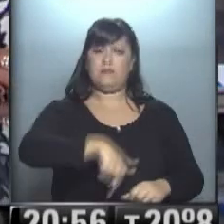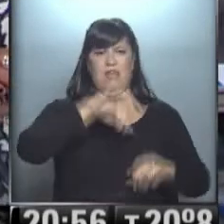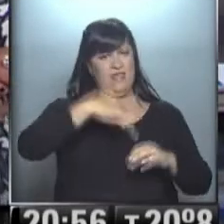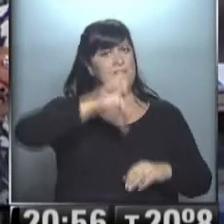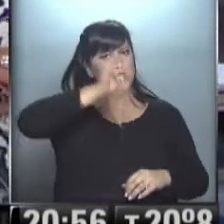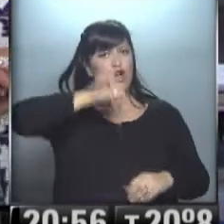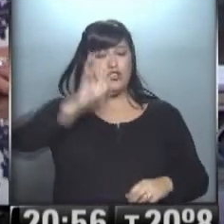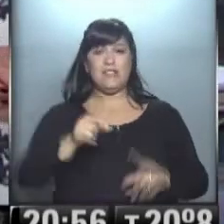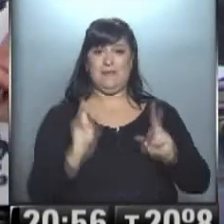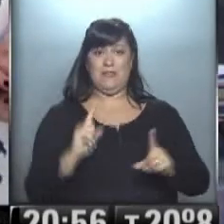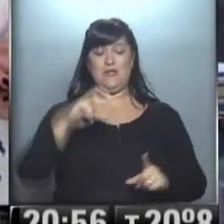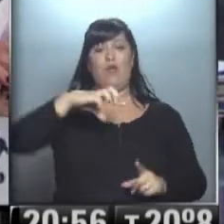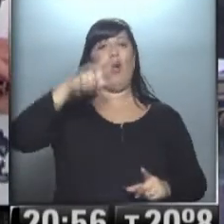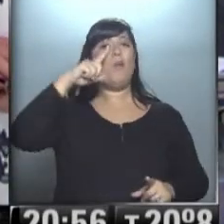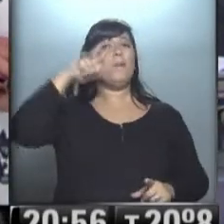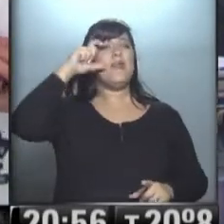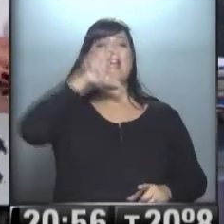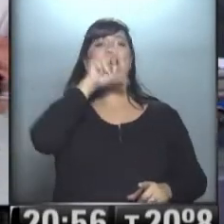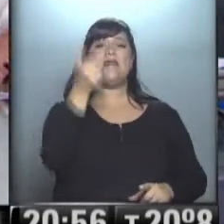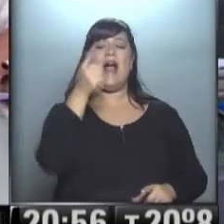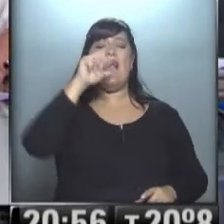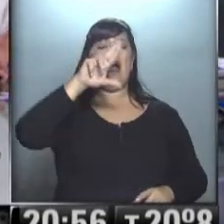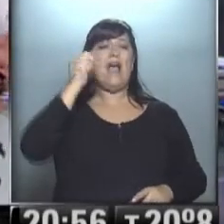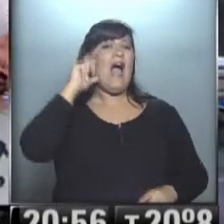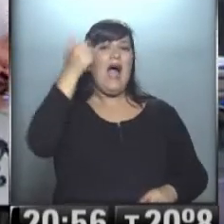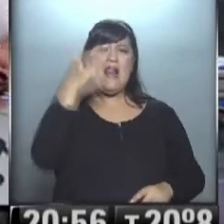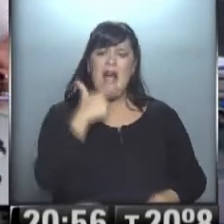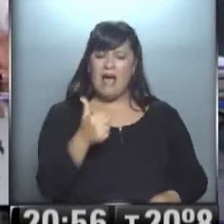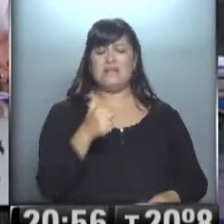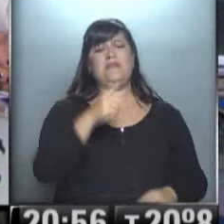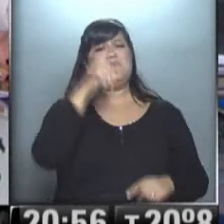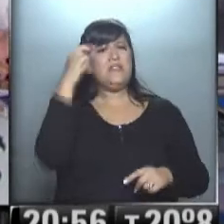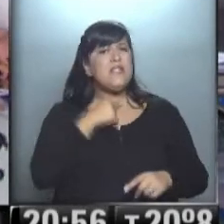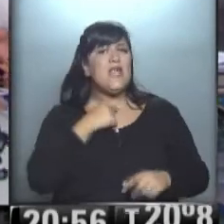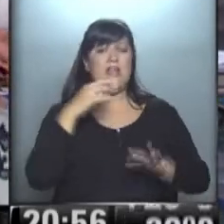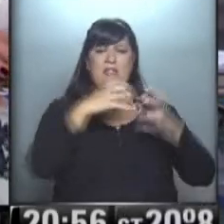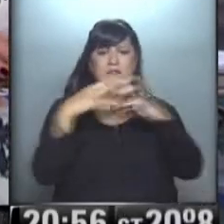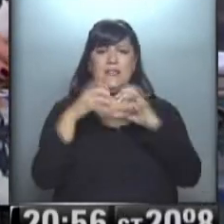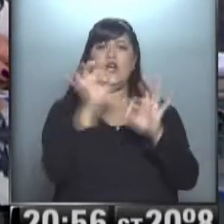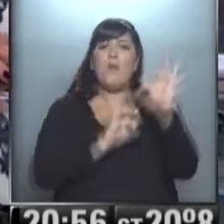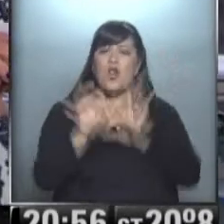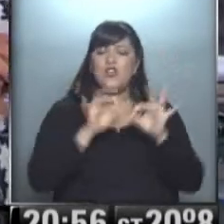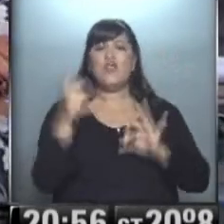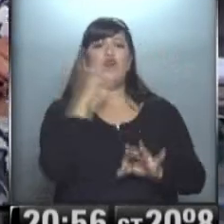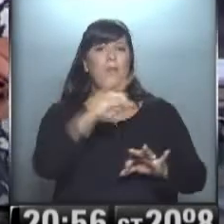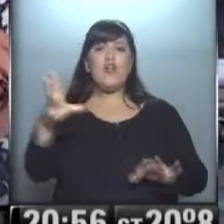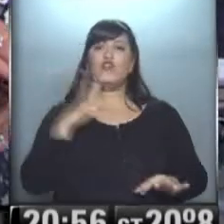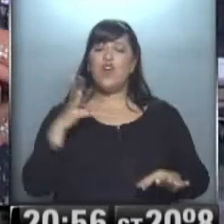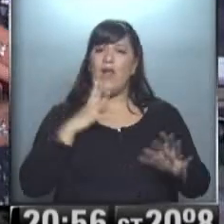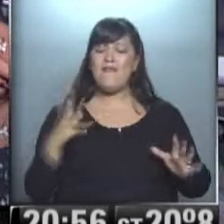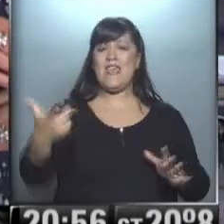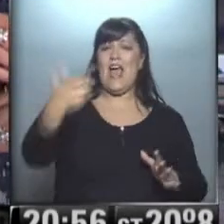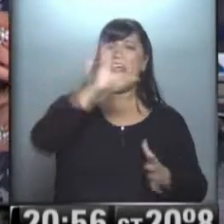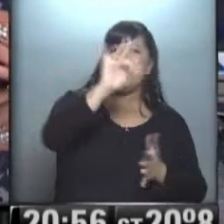propio Pietragala ya pidió en varias oportunidades poder debatir este proyecto. Y bueno, aún ni en el diputado ni en el